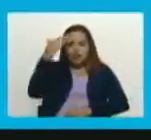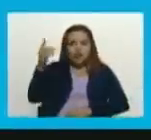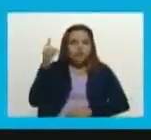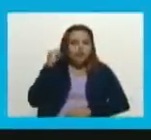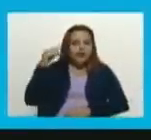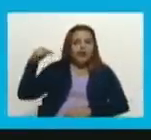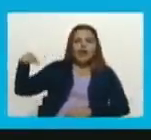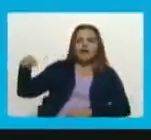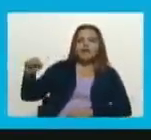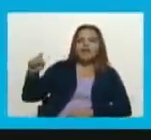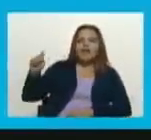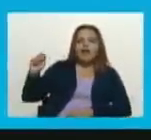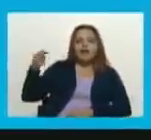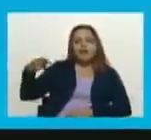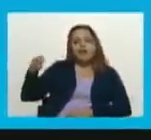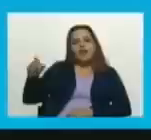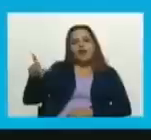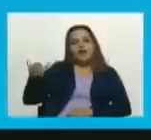Natalia.